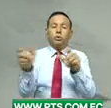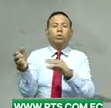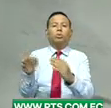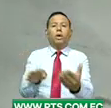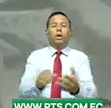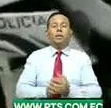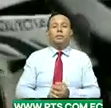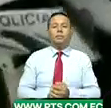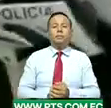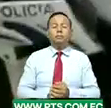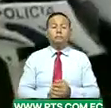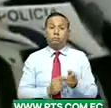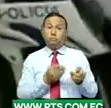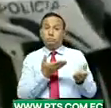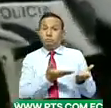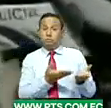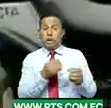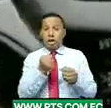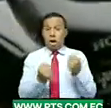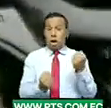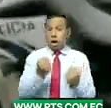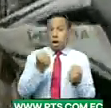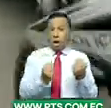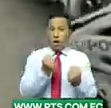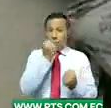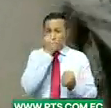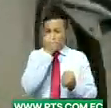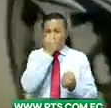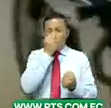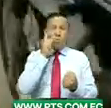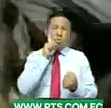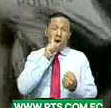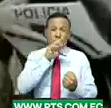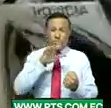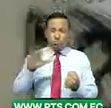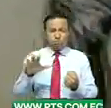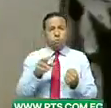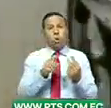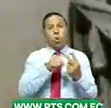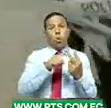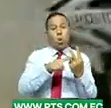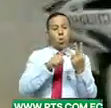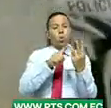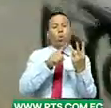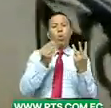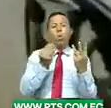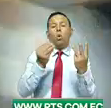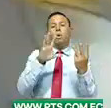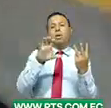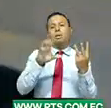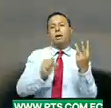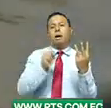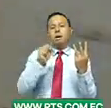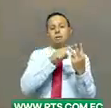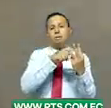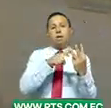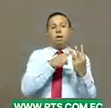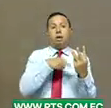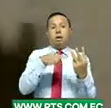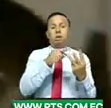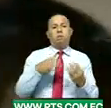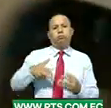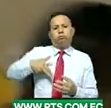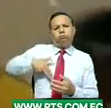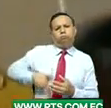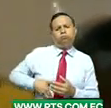A bordo de este vehículo color plata circulaban dos adultos y un menor de 15 años que viajaban armados. Para no ser detenidos,